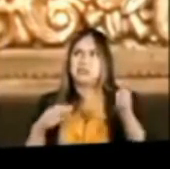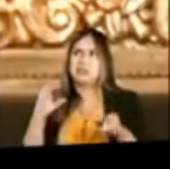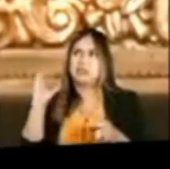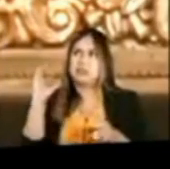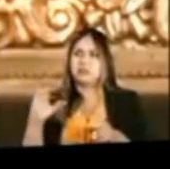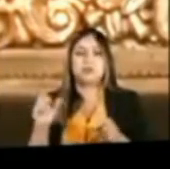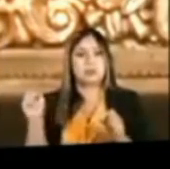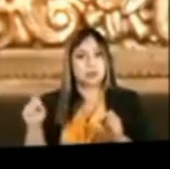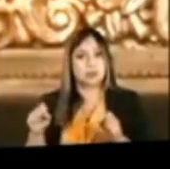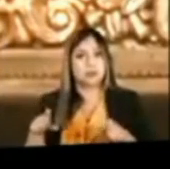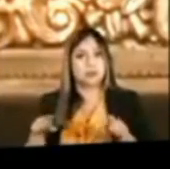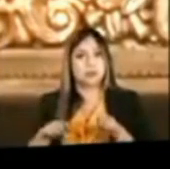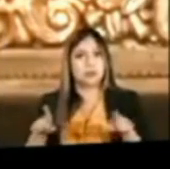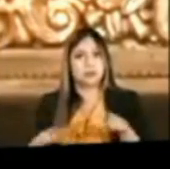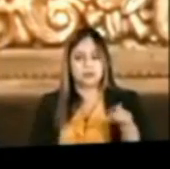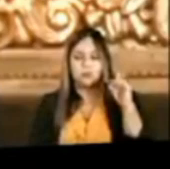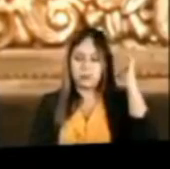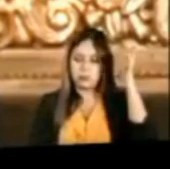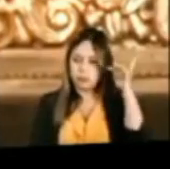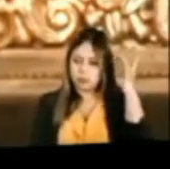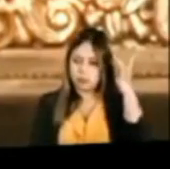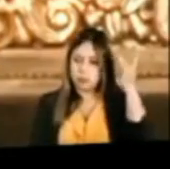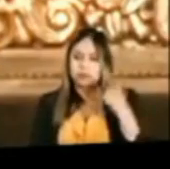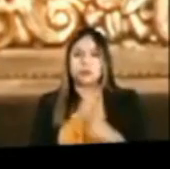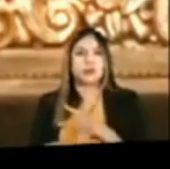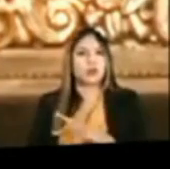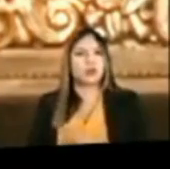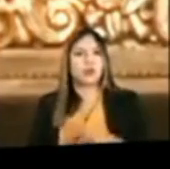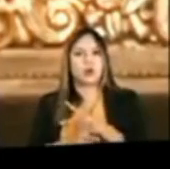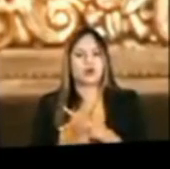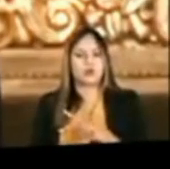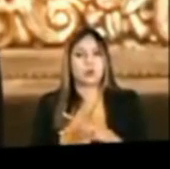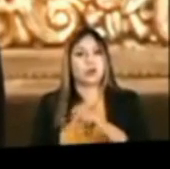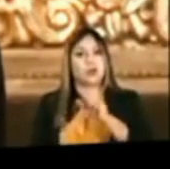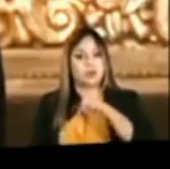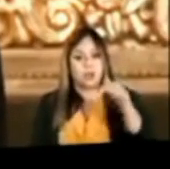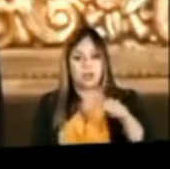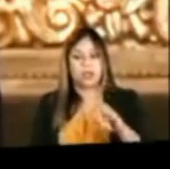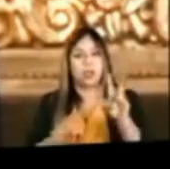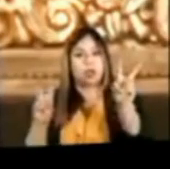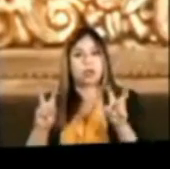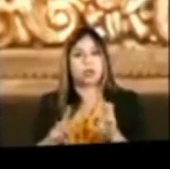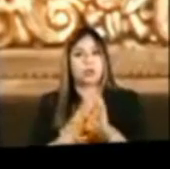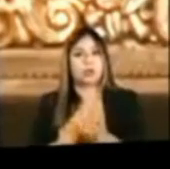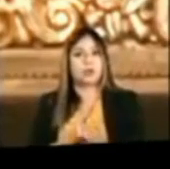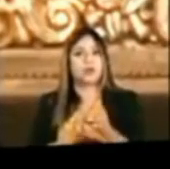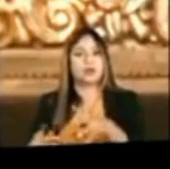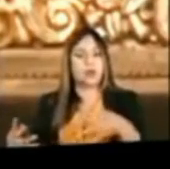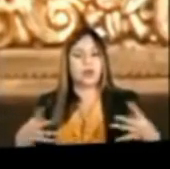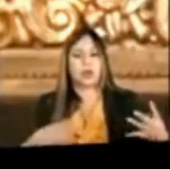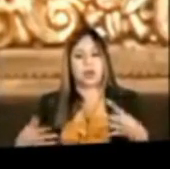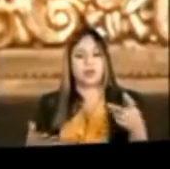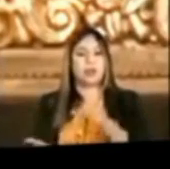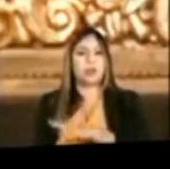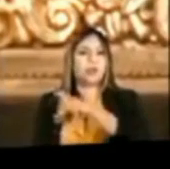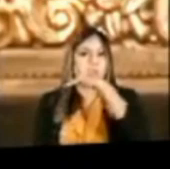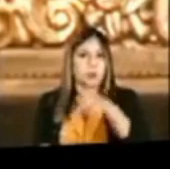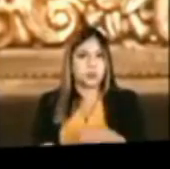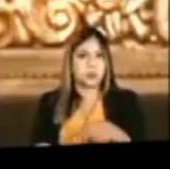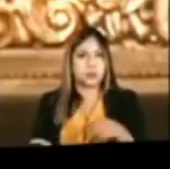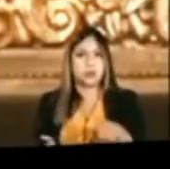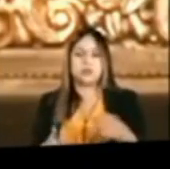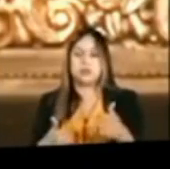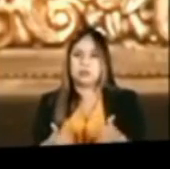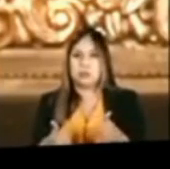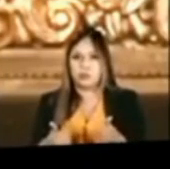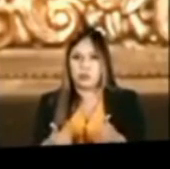que reflexionemos. Deberíamos hacer un consejo para reflexionar aquí la cultura, la batalla de Pichincha. Y eso sería bueno